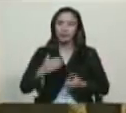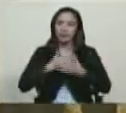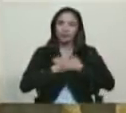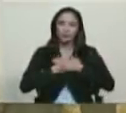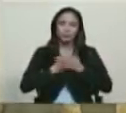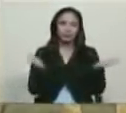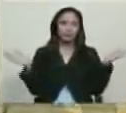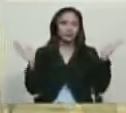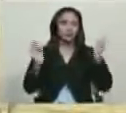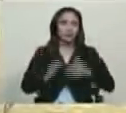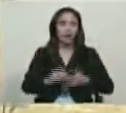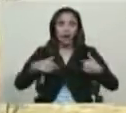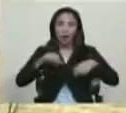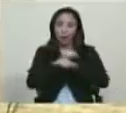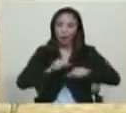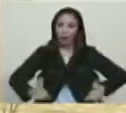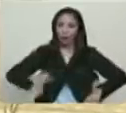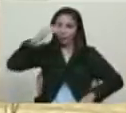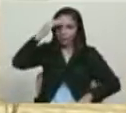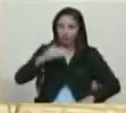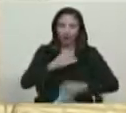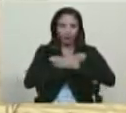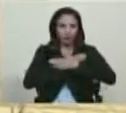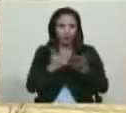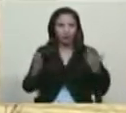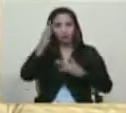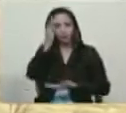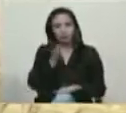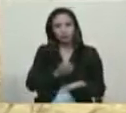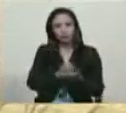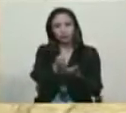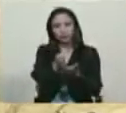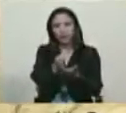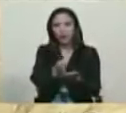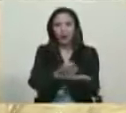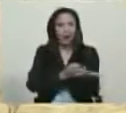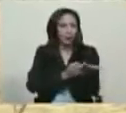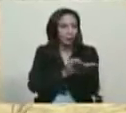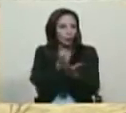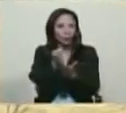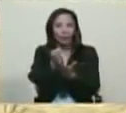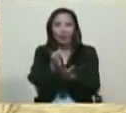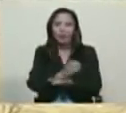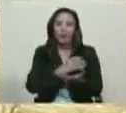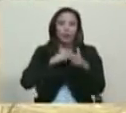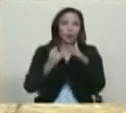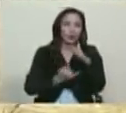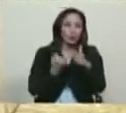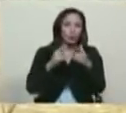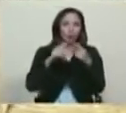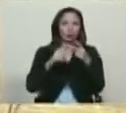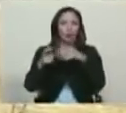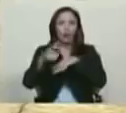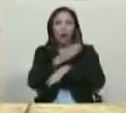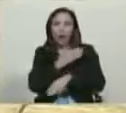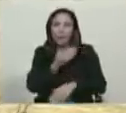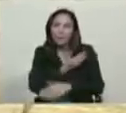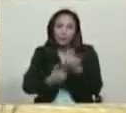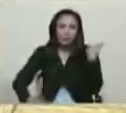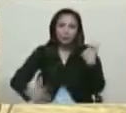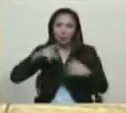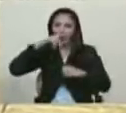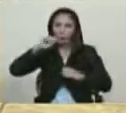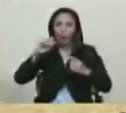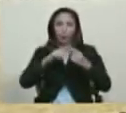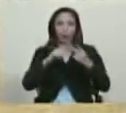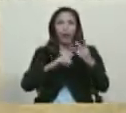la guardia nacional bolivariana en lealtad absoluta a las instituciones a nuestro comandante en jefe a